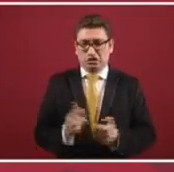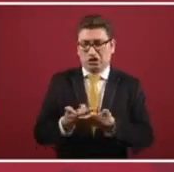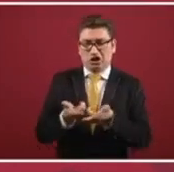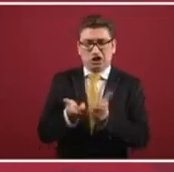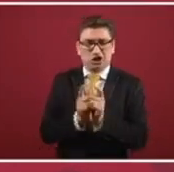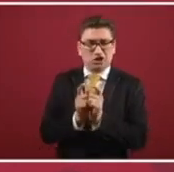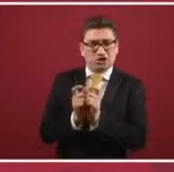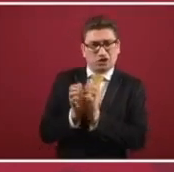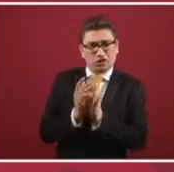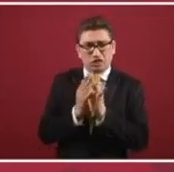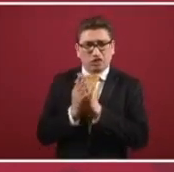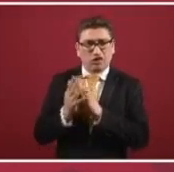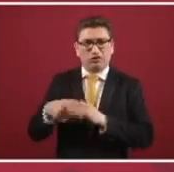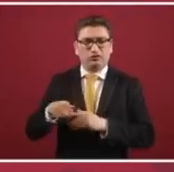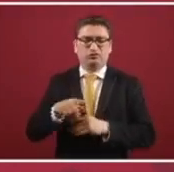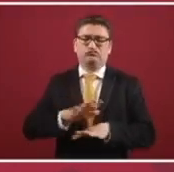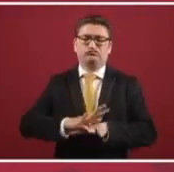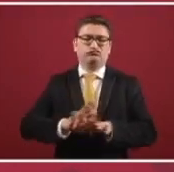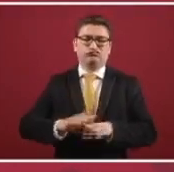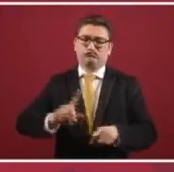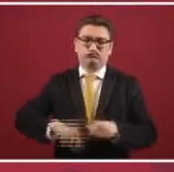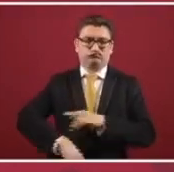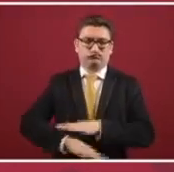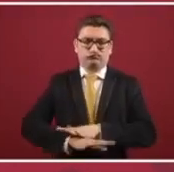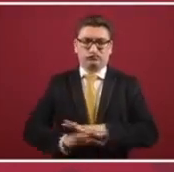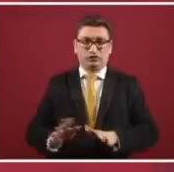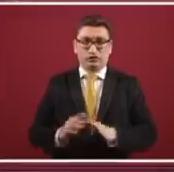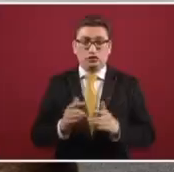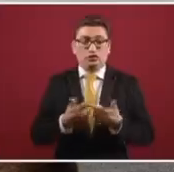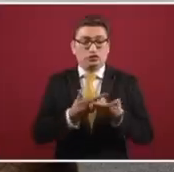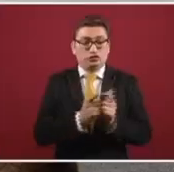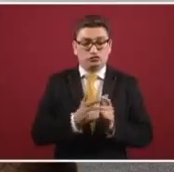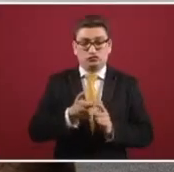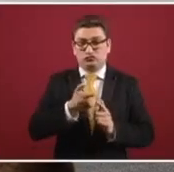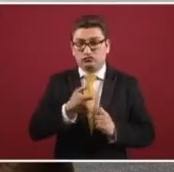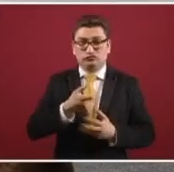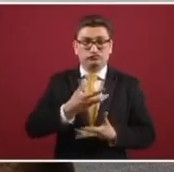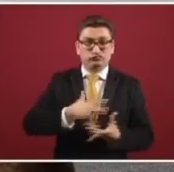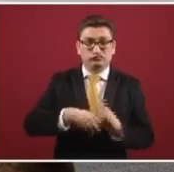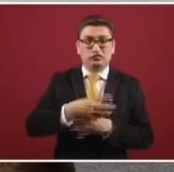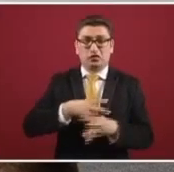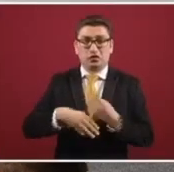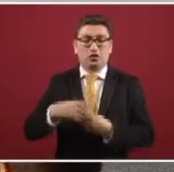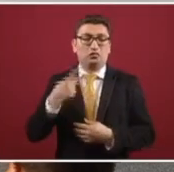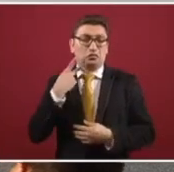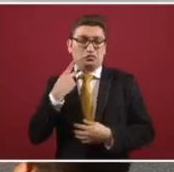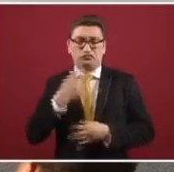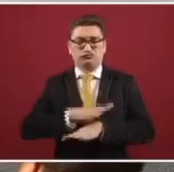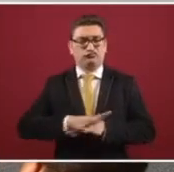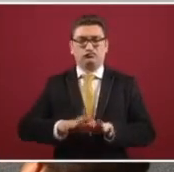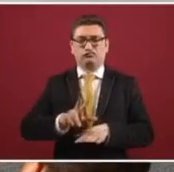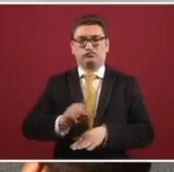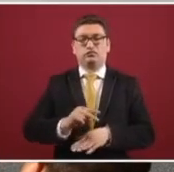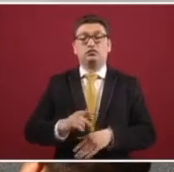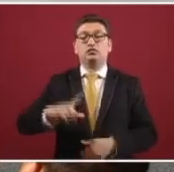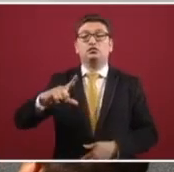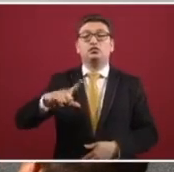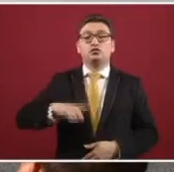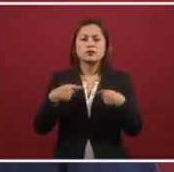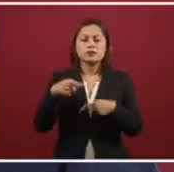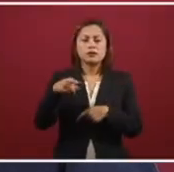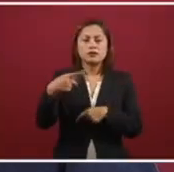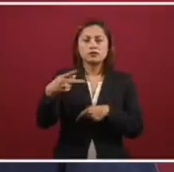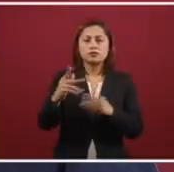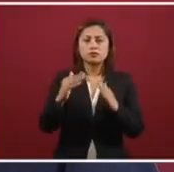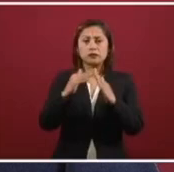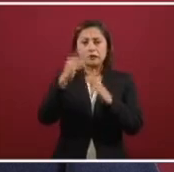dejó afectaciones importantes en la Ciudad de México y diversos estados del país, el presidente López Obrador aclaró que no se dejará de atender la